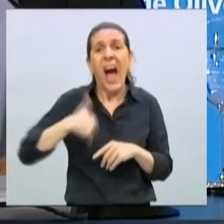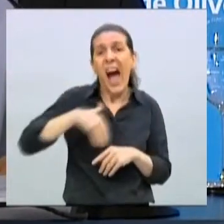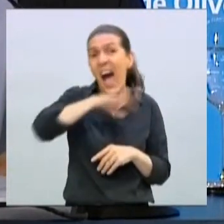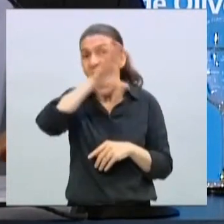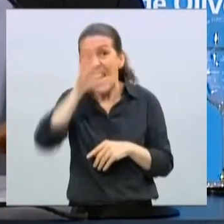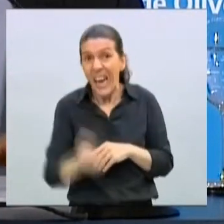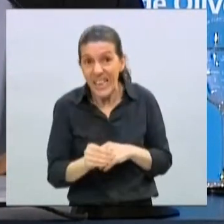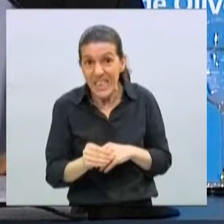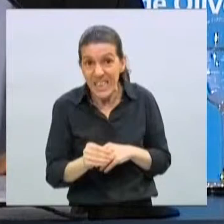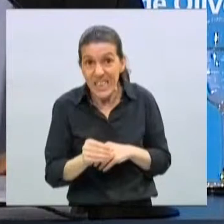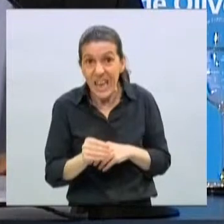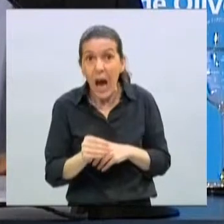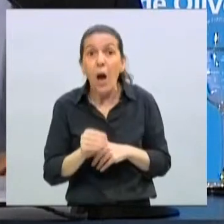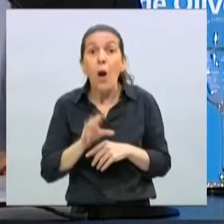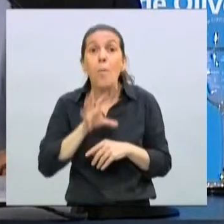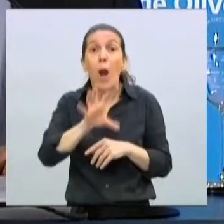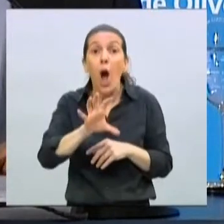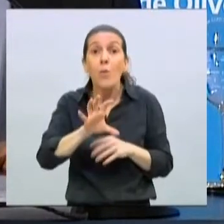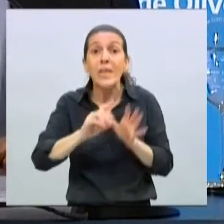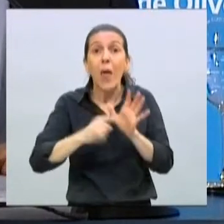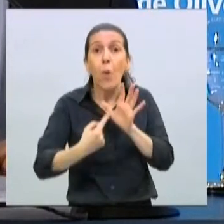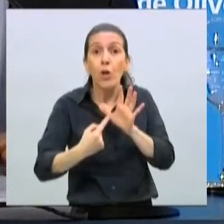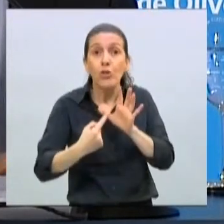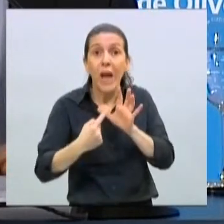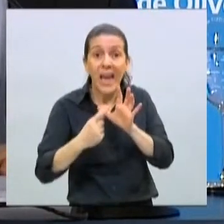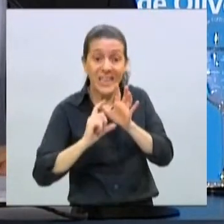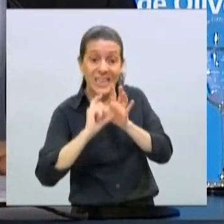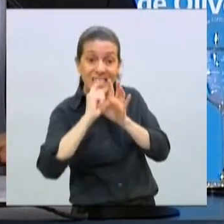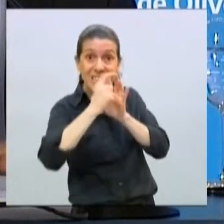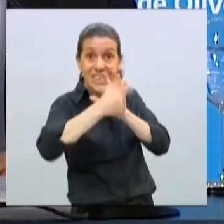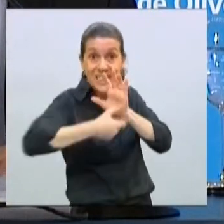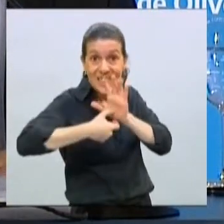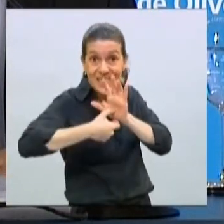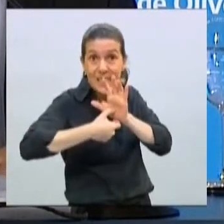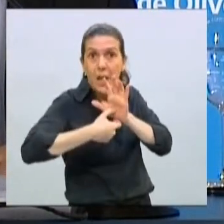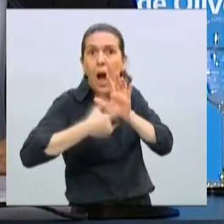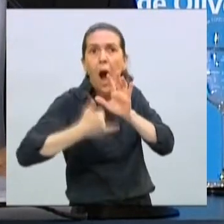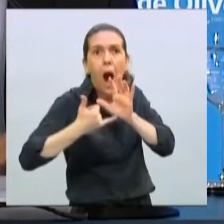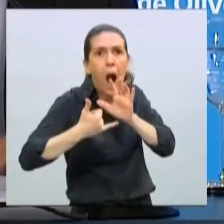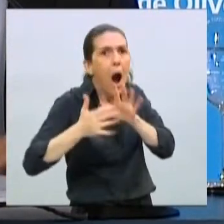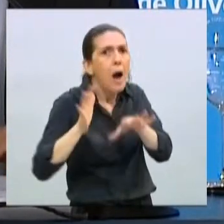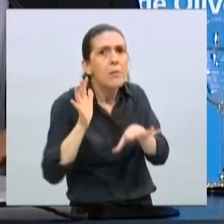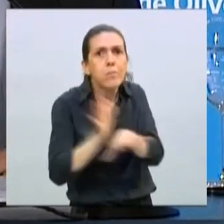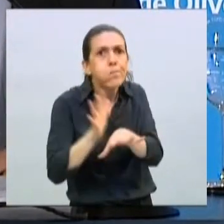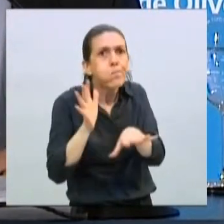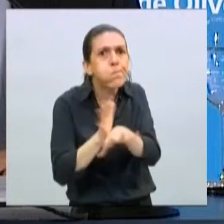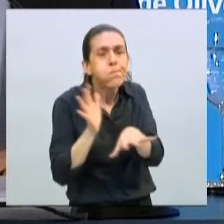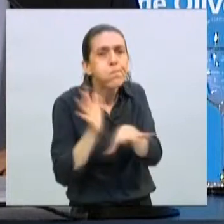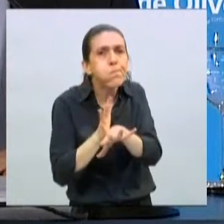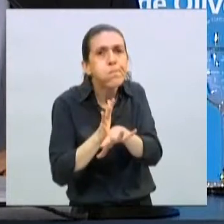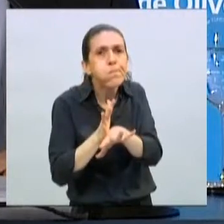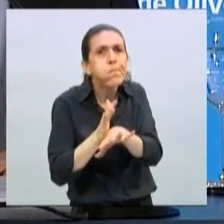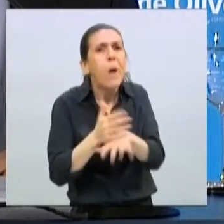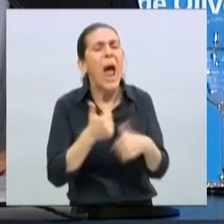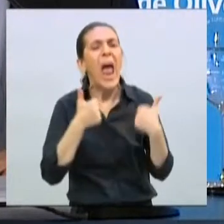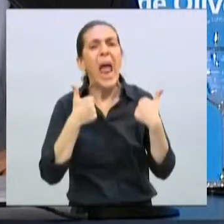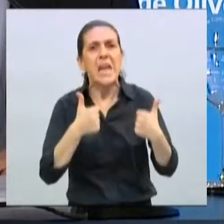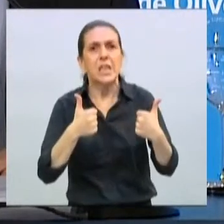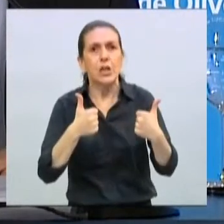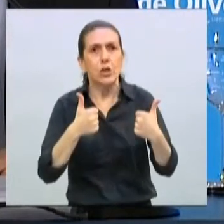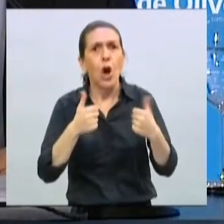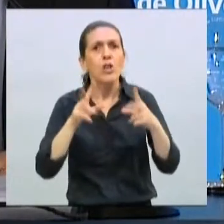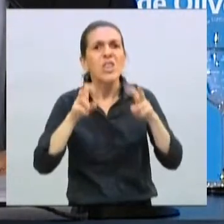Argentina, en la provincia de Buenos Aires, un enorme éxito en términos de administración